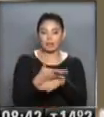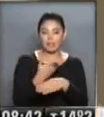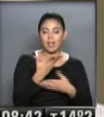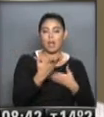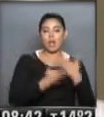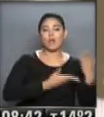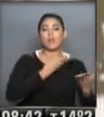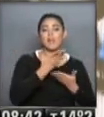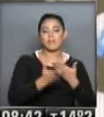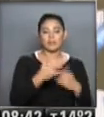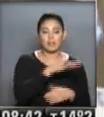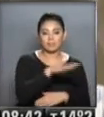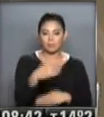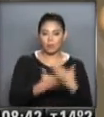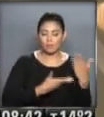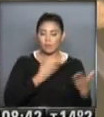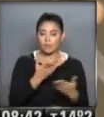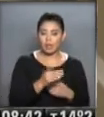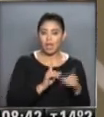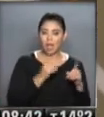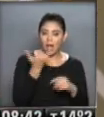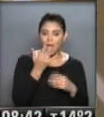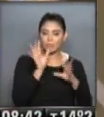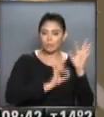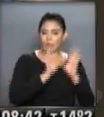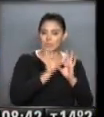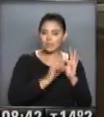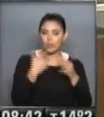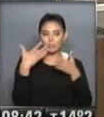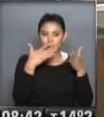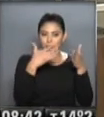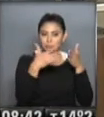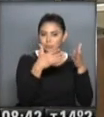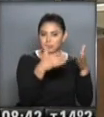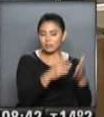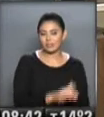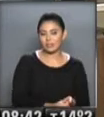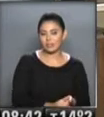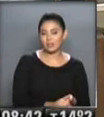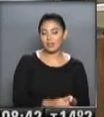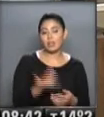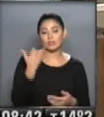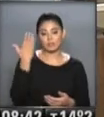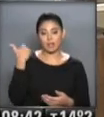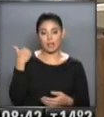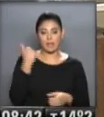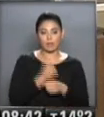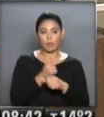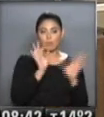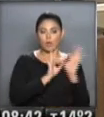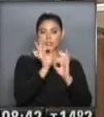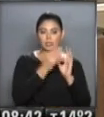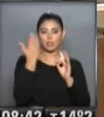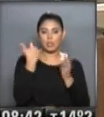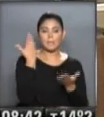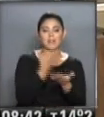de vez en cuando con los chicos porque hay varios proyectos que se encaminaron. Estuve trabajando en uno que se